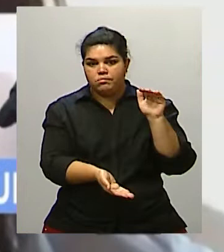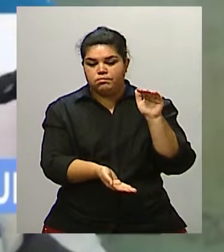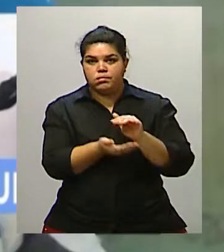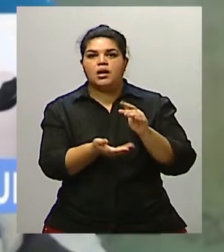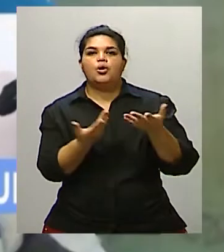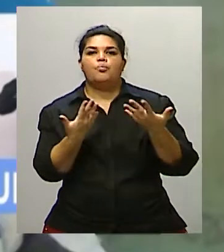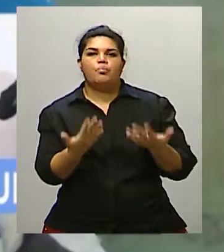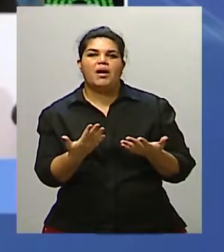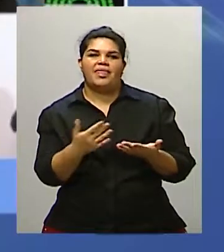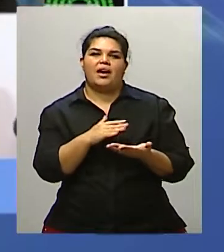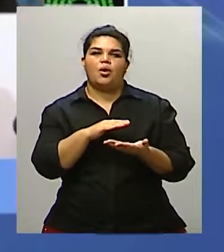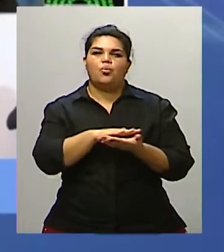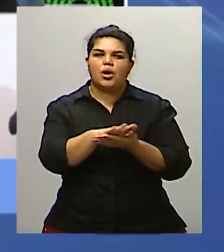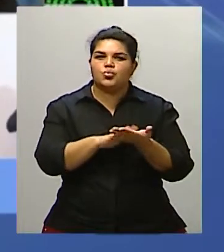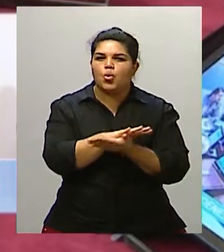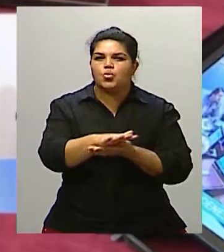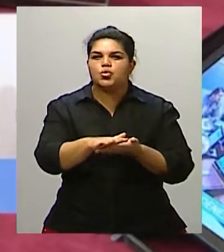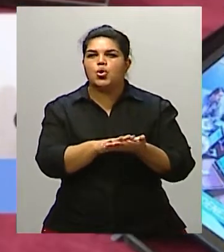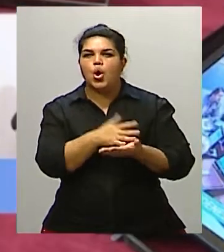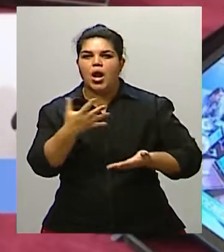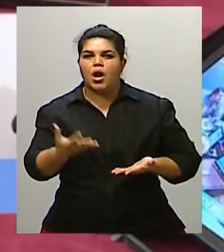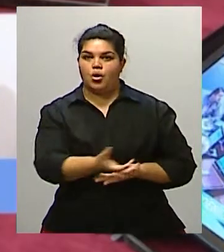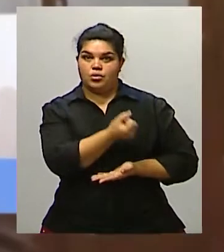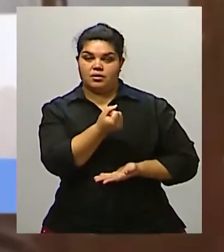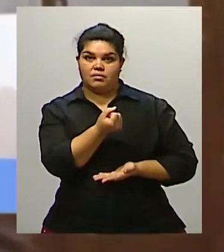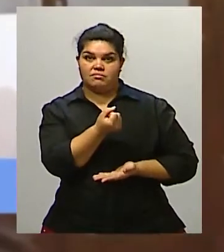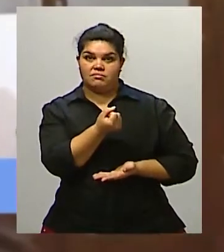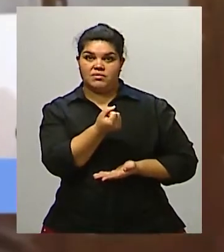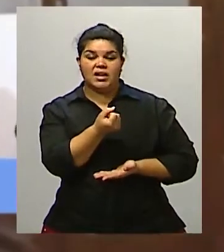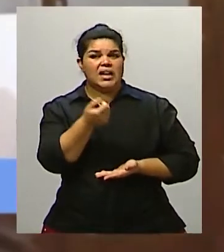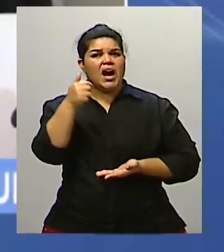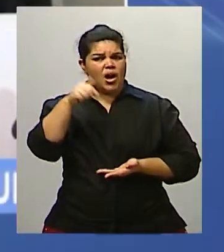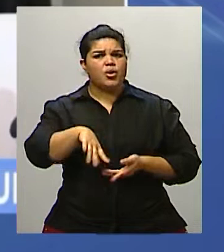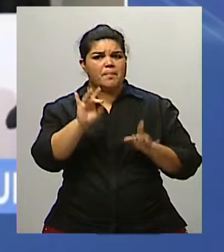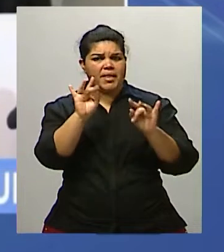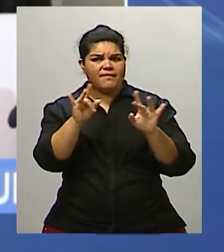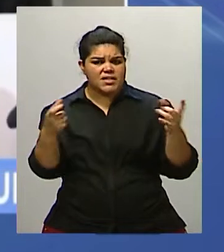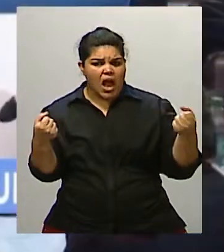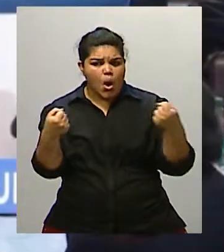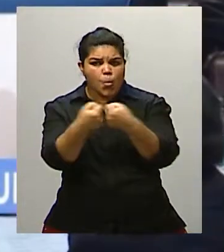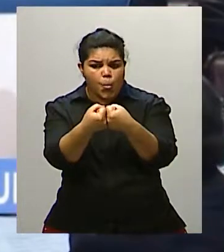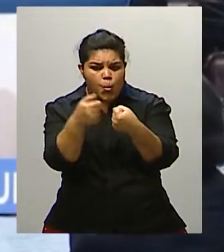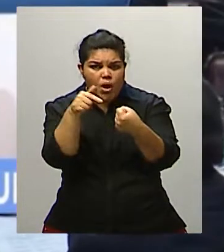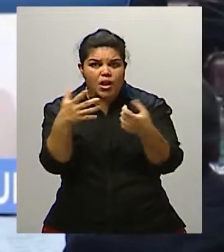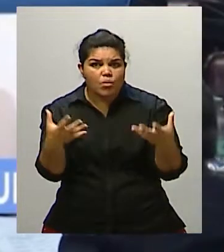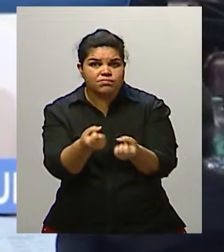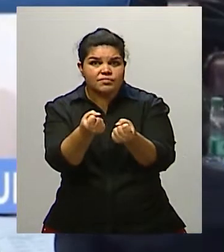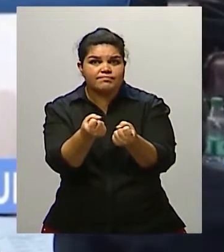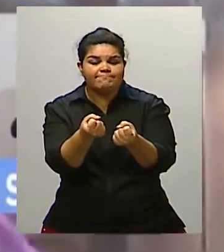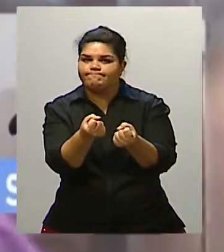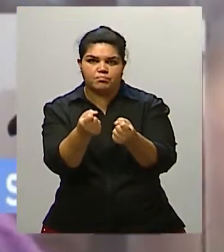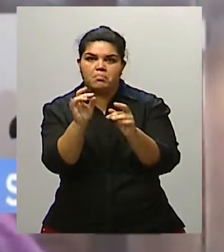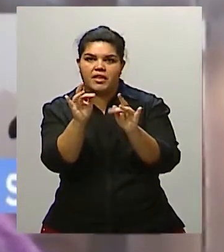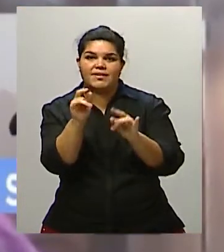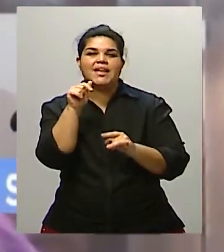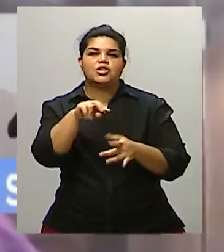acelerada por la crisis global que estamos atravesando. Entonces es muy difícil lograr el consenso sin una posición de fuerza. Esa era la discusión de